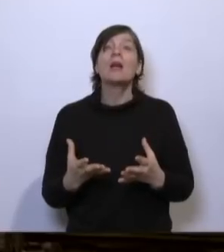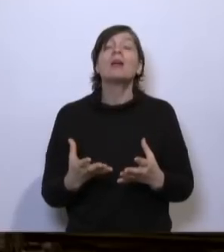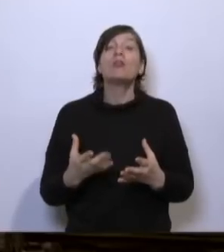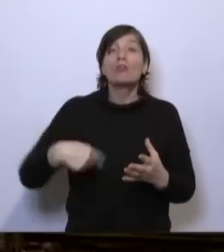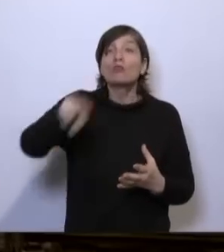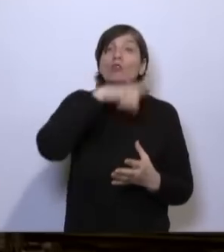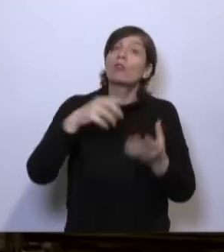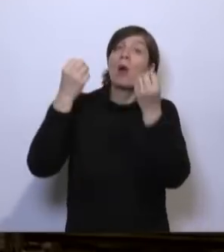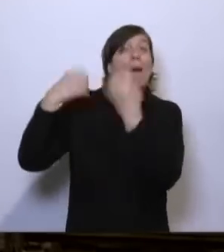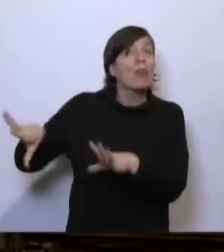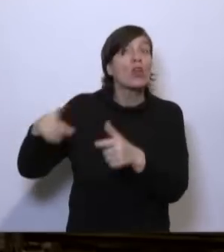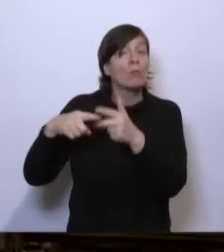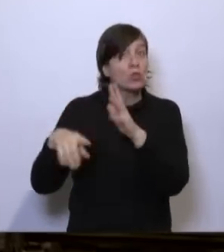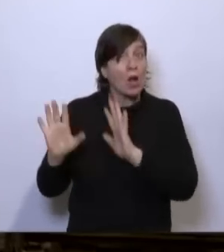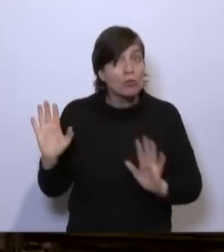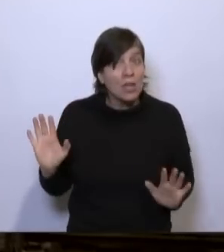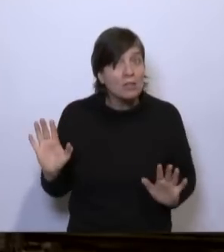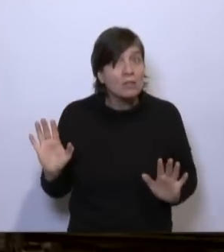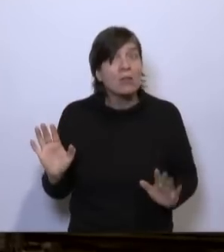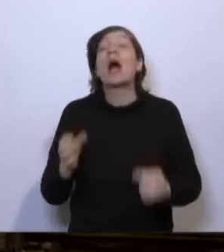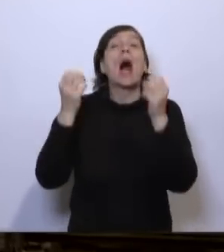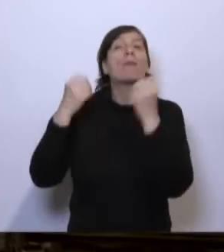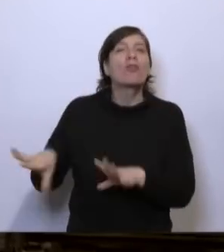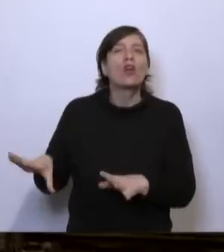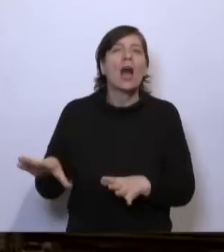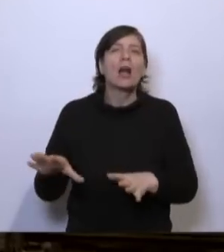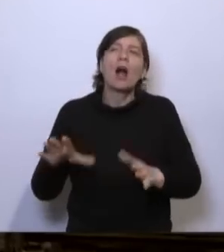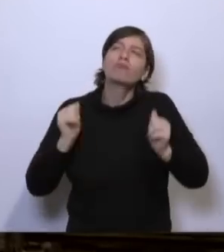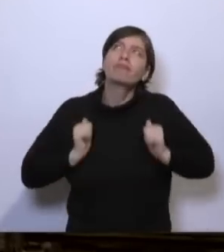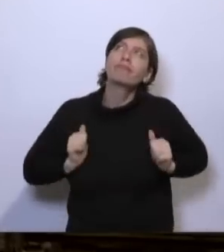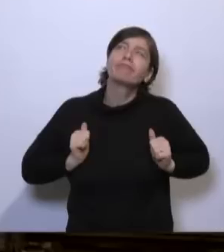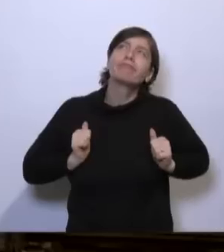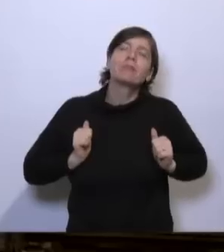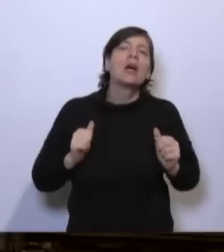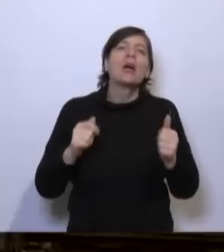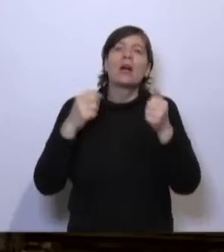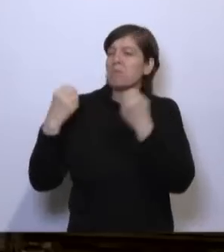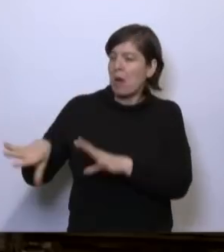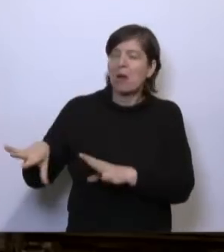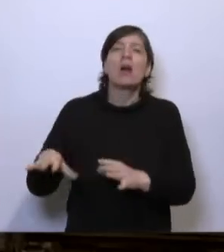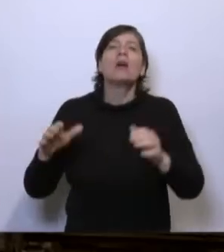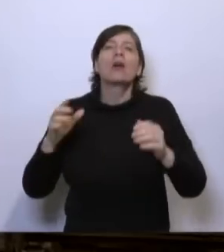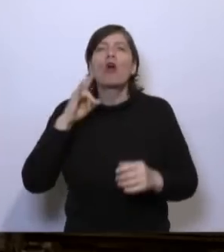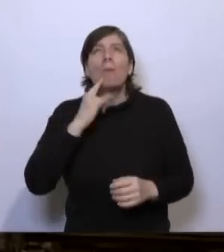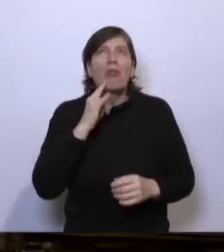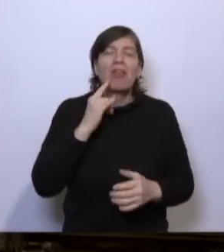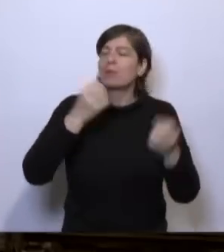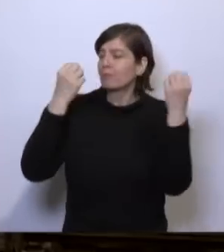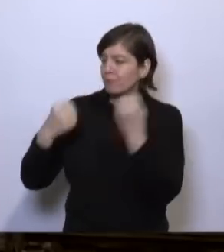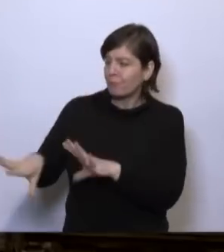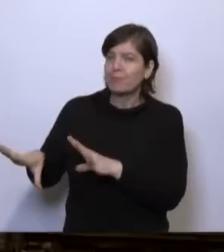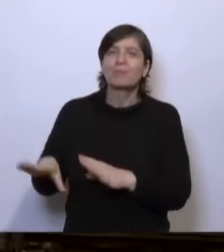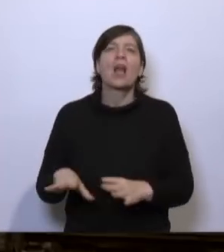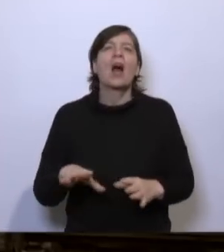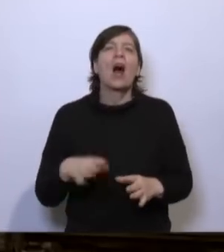implicará renuncias. Eso implicará renunciar al conformismo, renunciar a la comodidad, renunciar